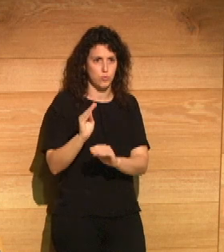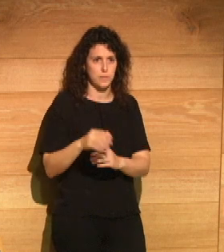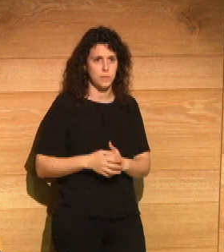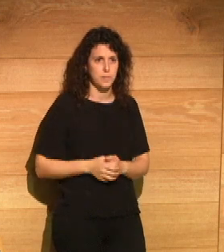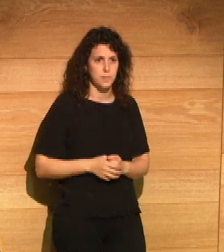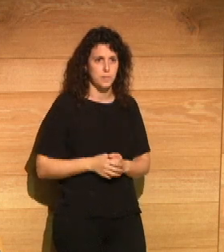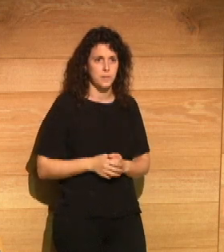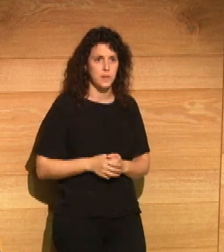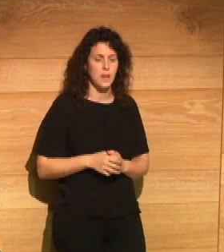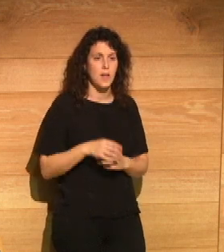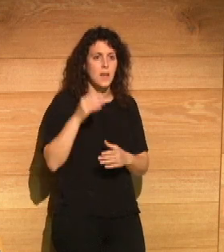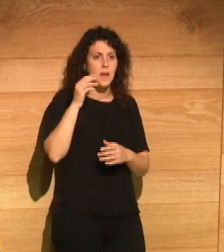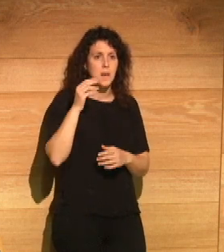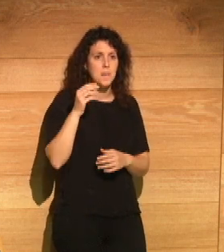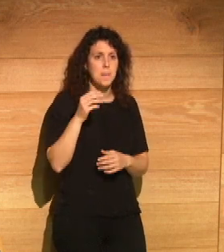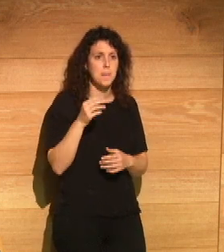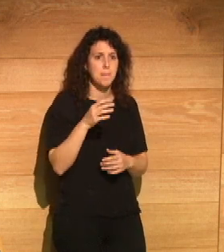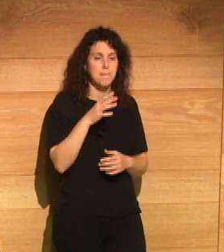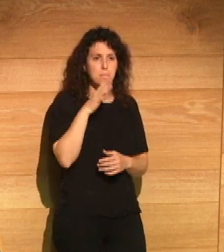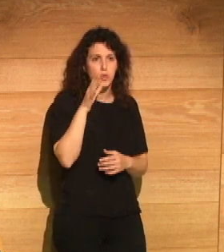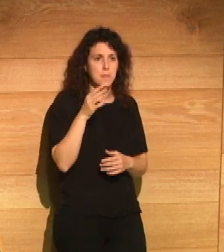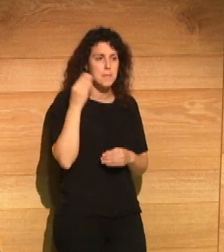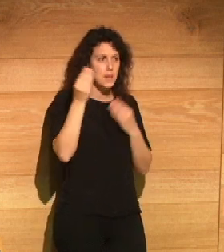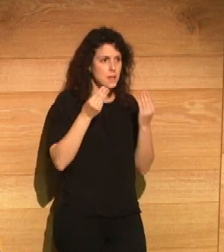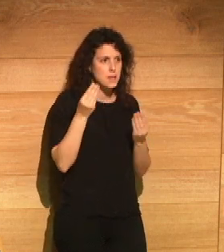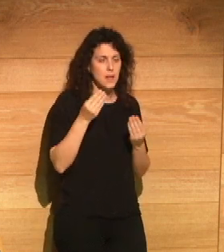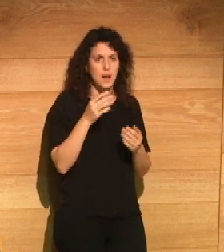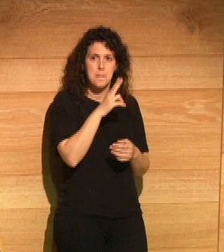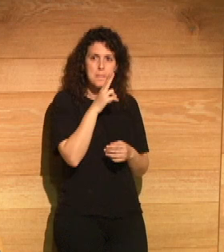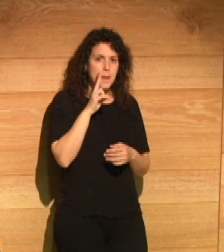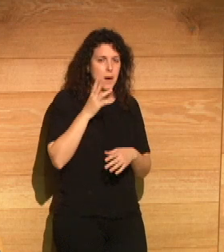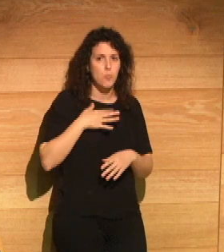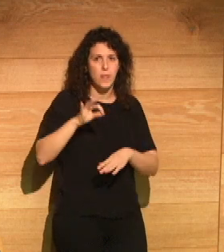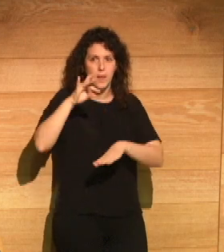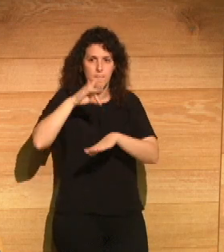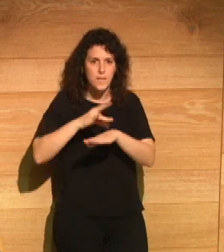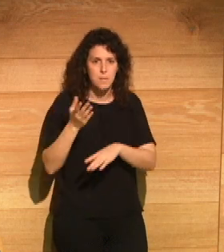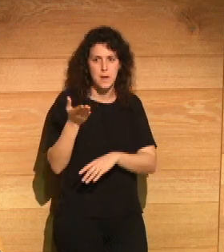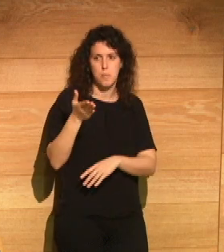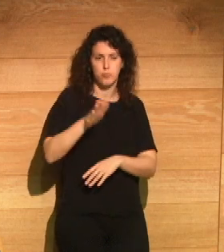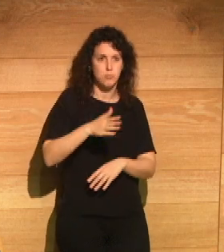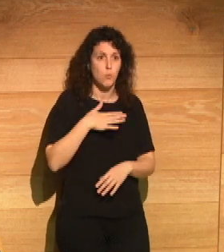en la novela, pero teme por su mamá, teme que esté enferma, teme que se muera.